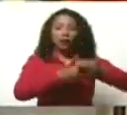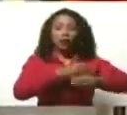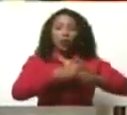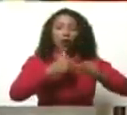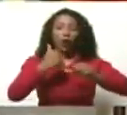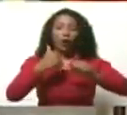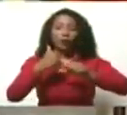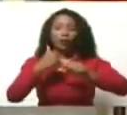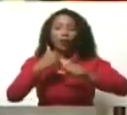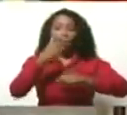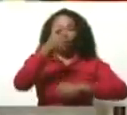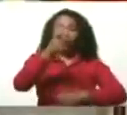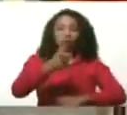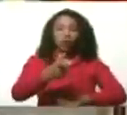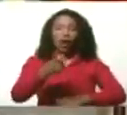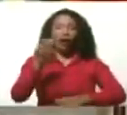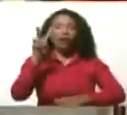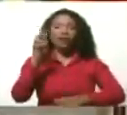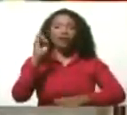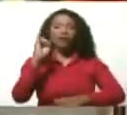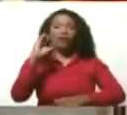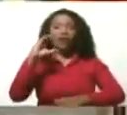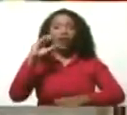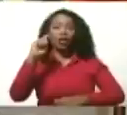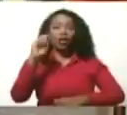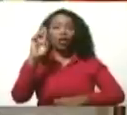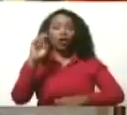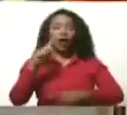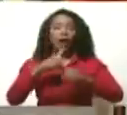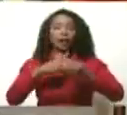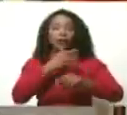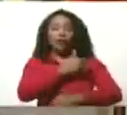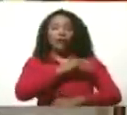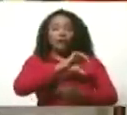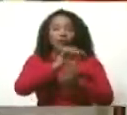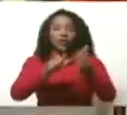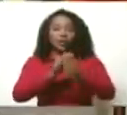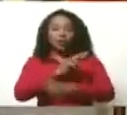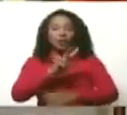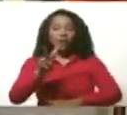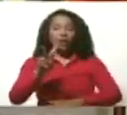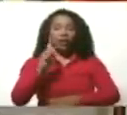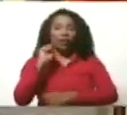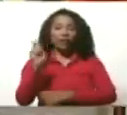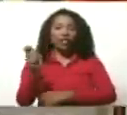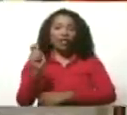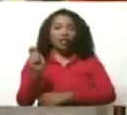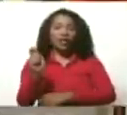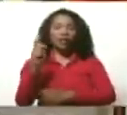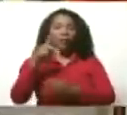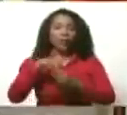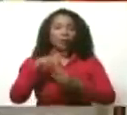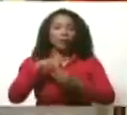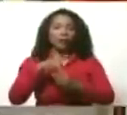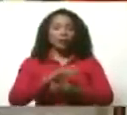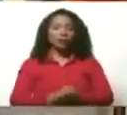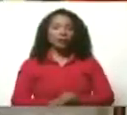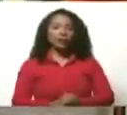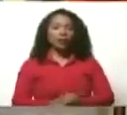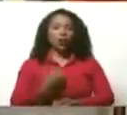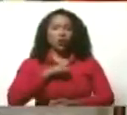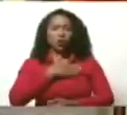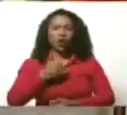este ciudadano Víctor Aular, ex vicepresidente de Finanzas de PDVSA.